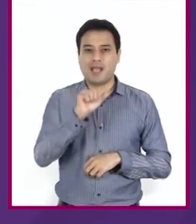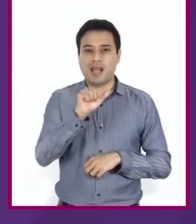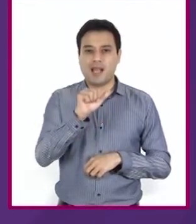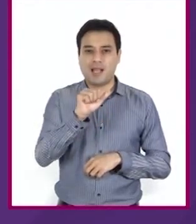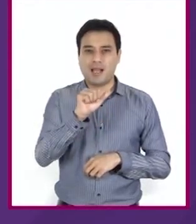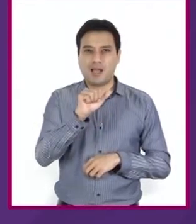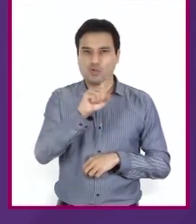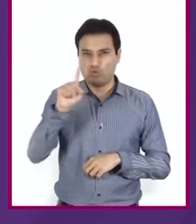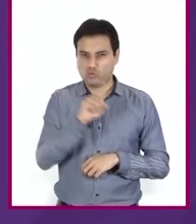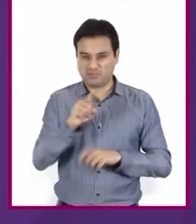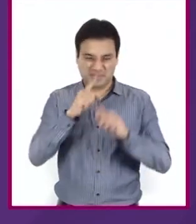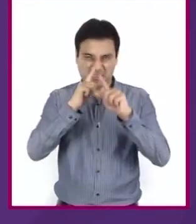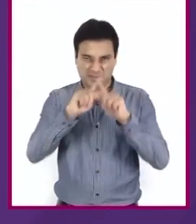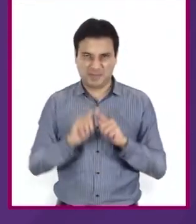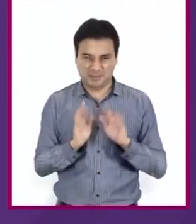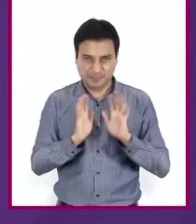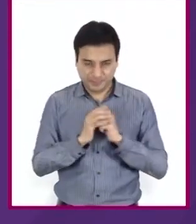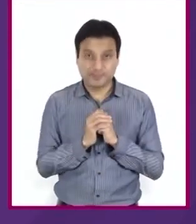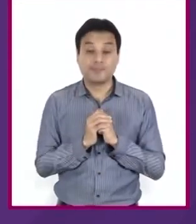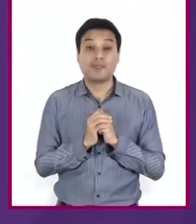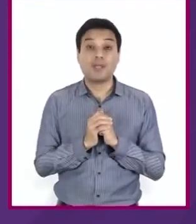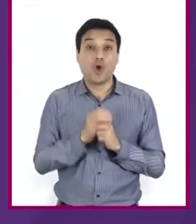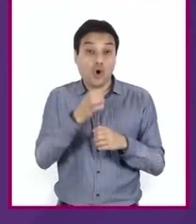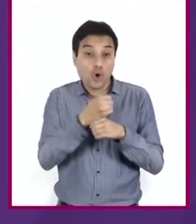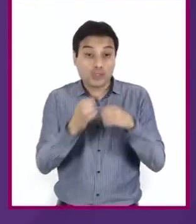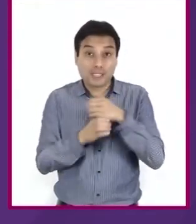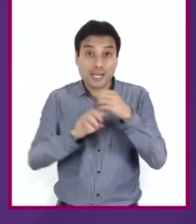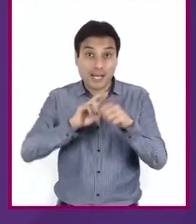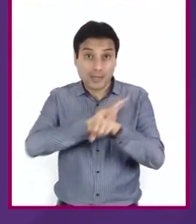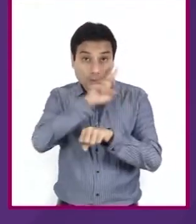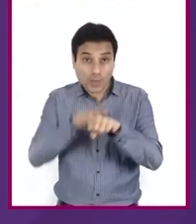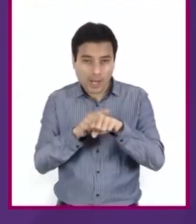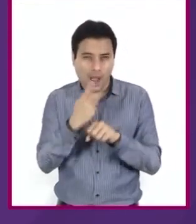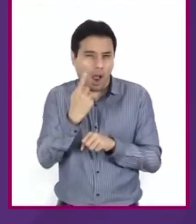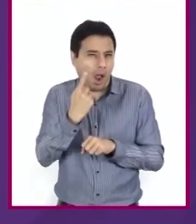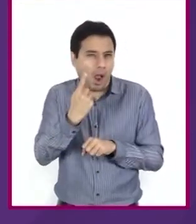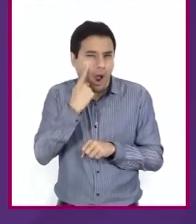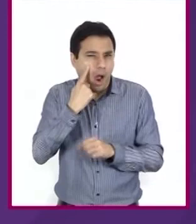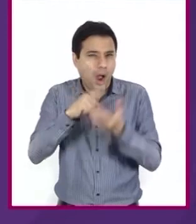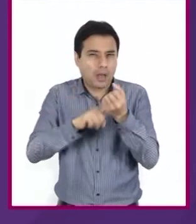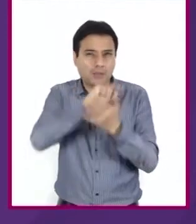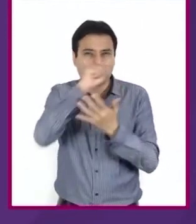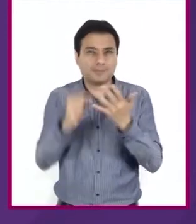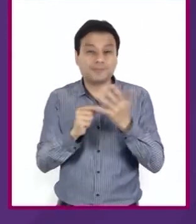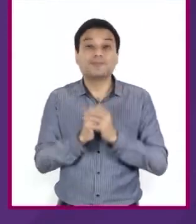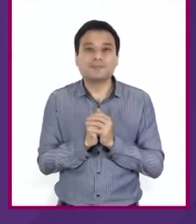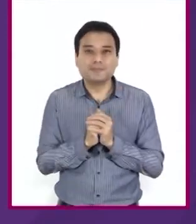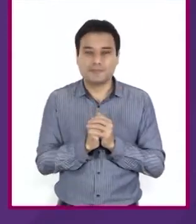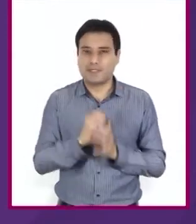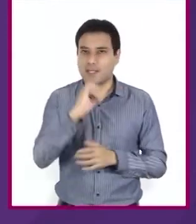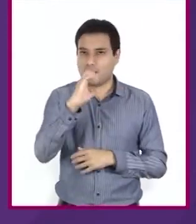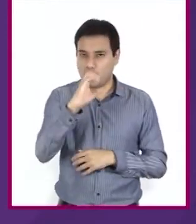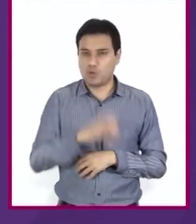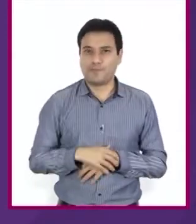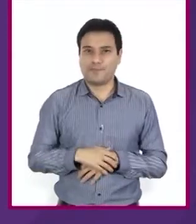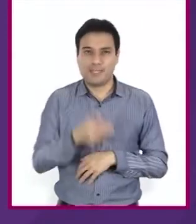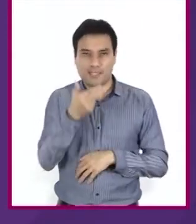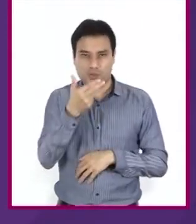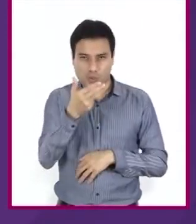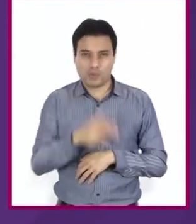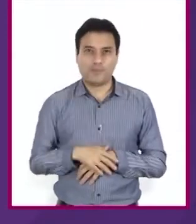otros. En cambio, la materia orgánica estaba constituida fundamentalmente por carbono,